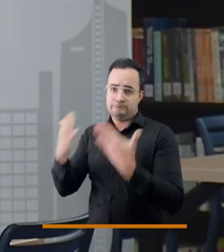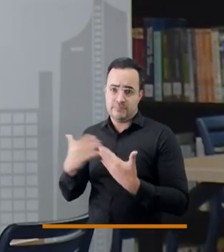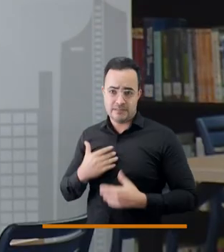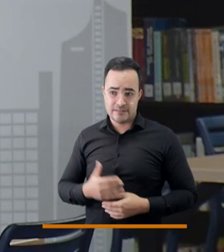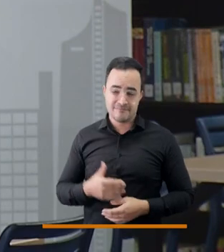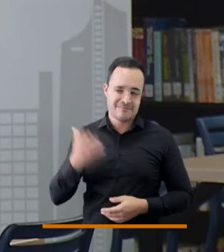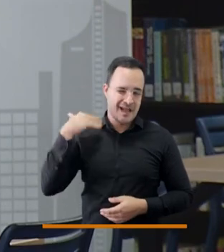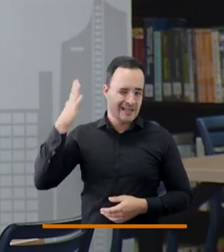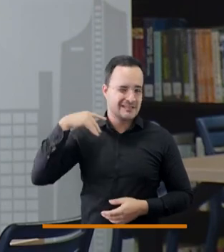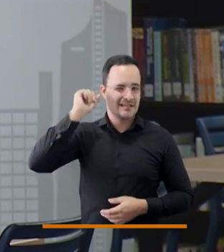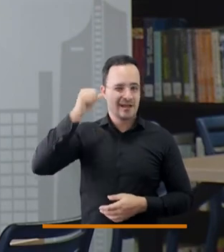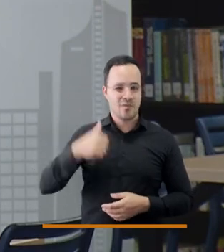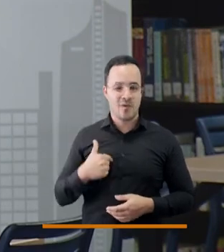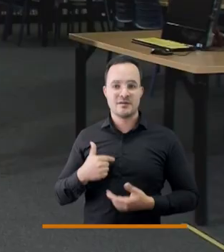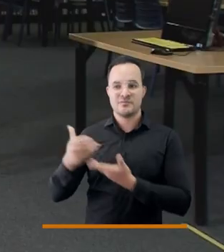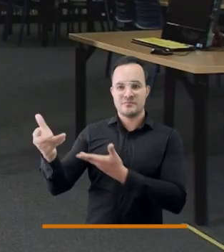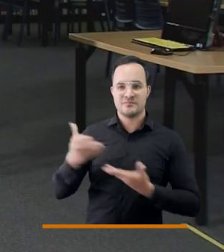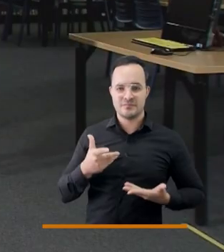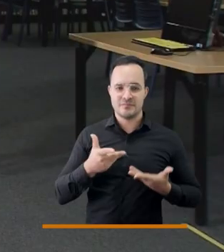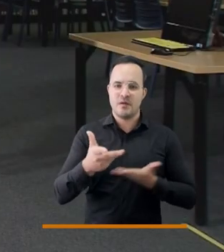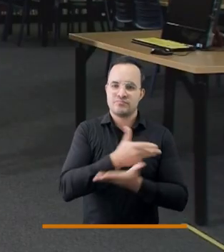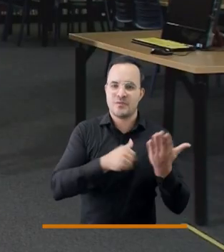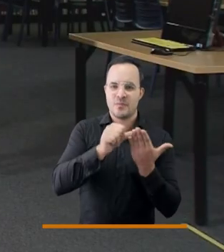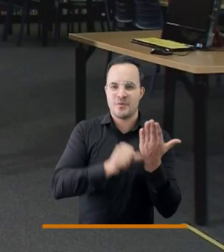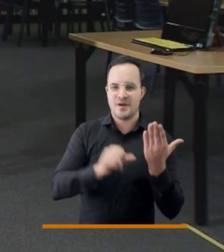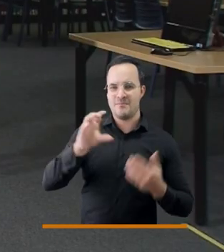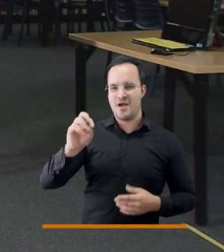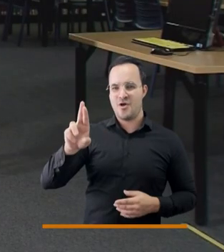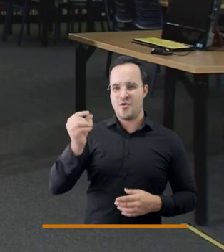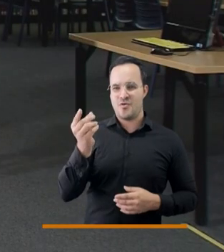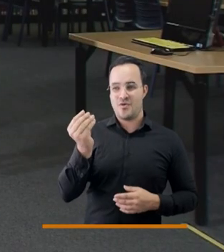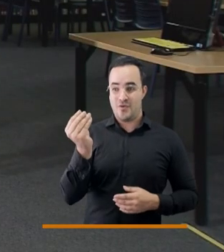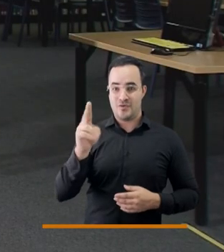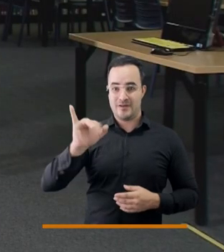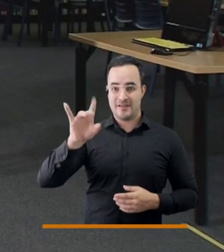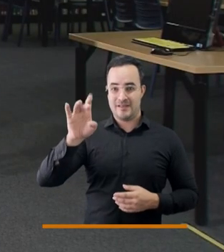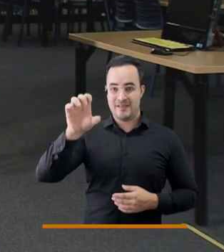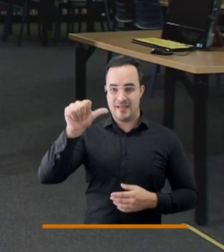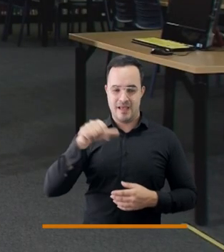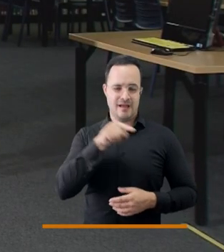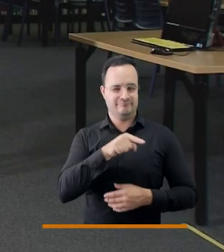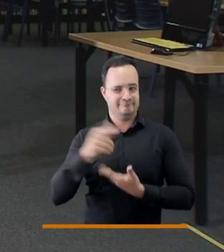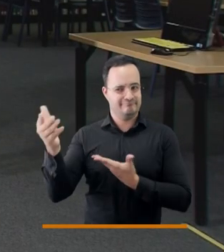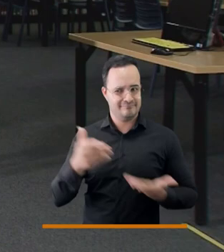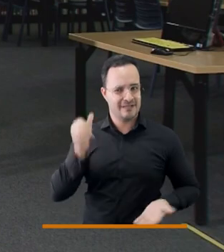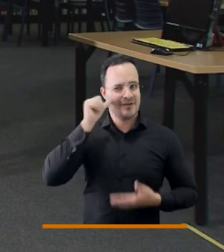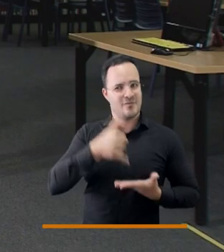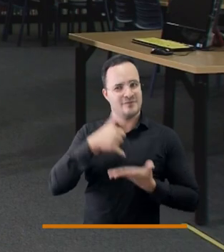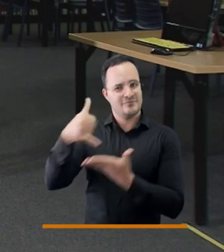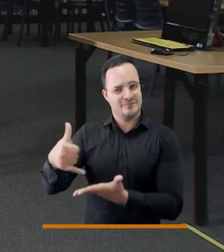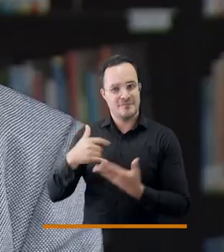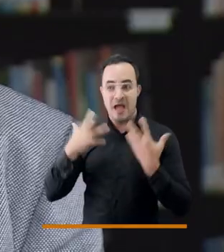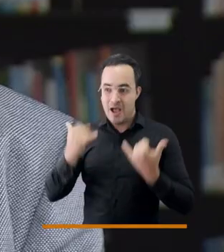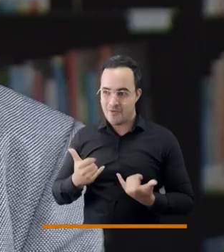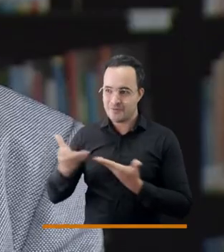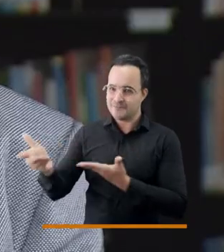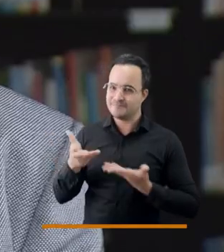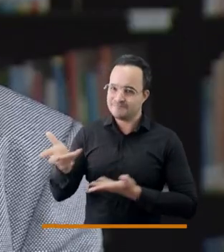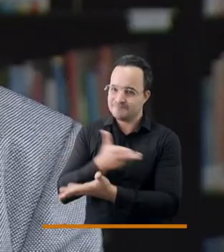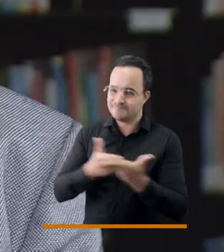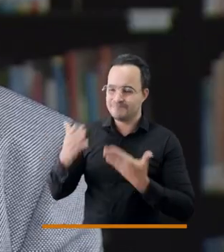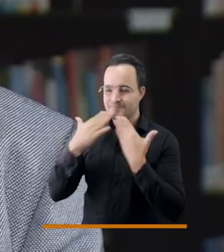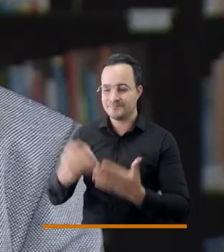ver, lo habíamos tenido en la Orquídea Concejo Medellín, y bueno, un placer contar con su presencia en este programa. Muchísimas